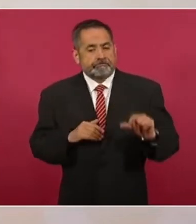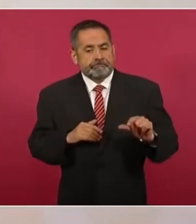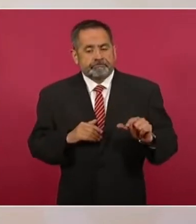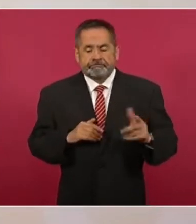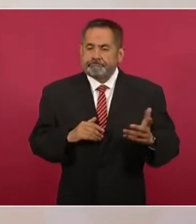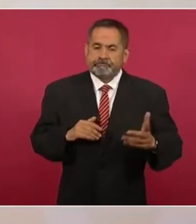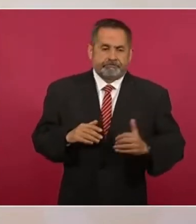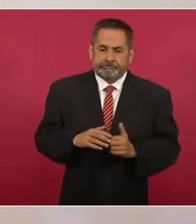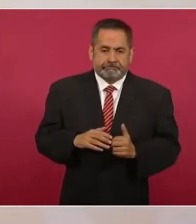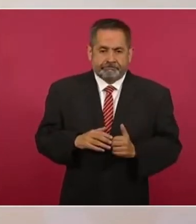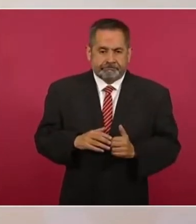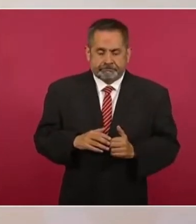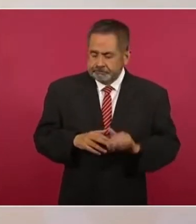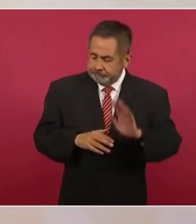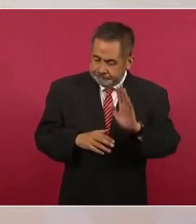Sí, entonces